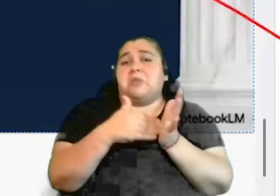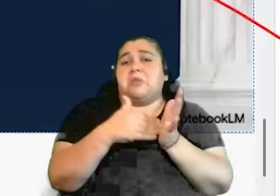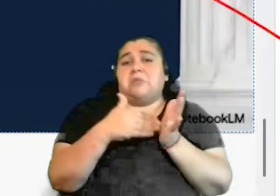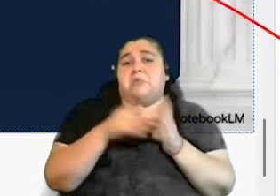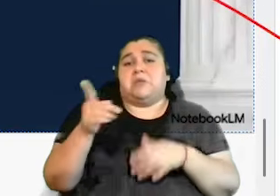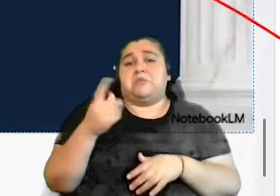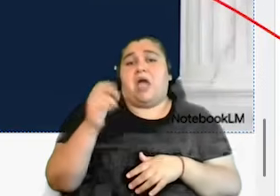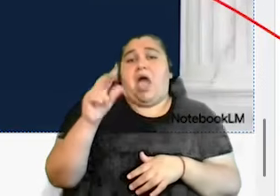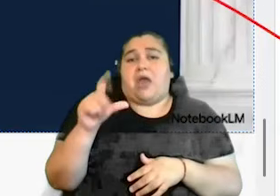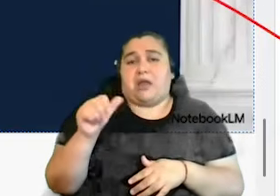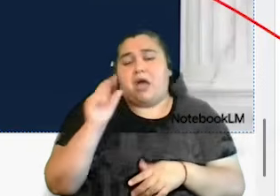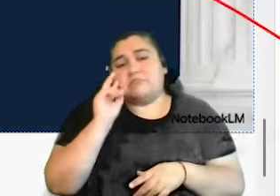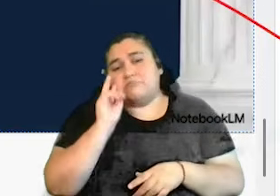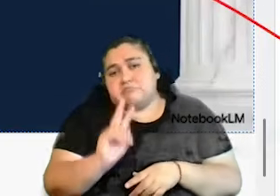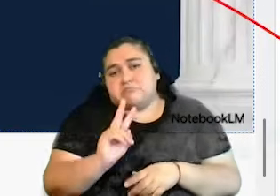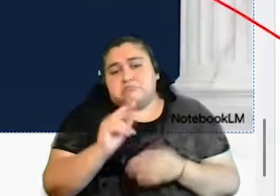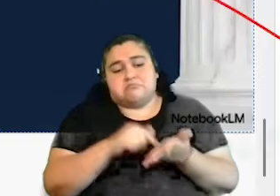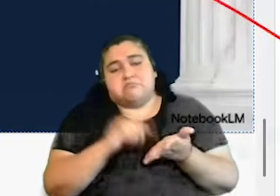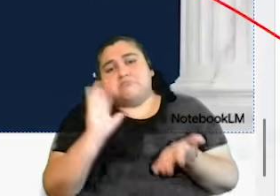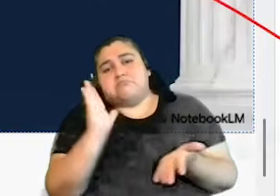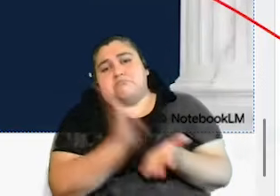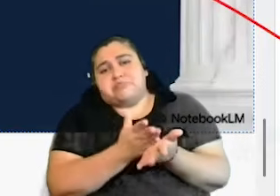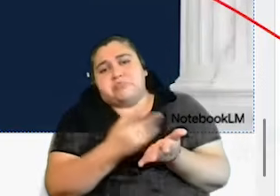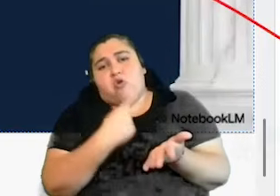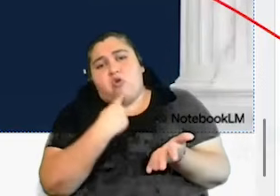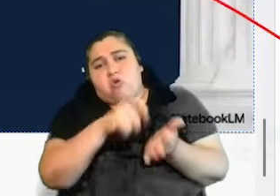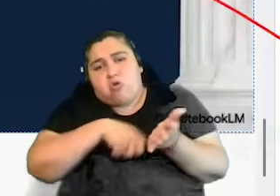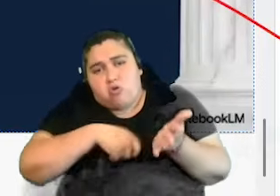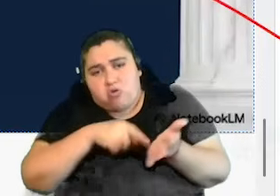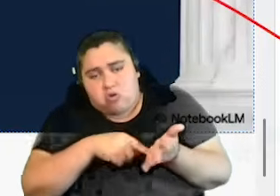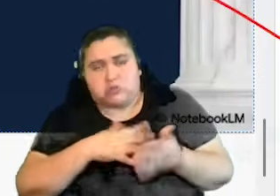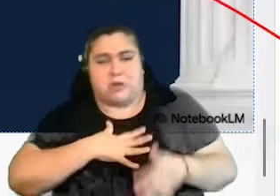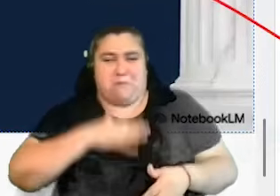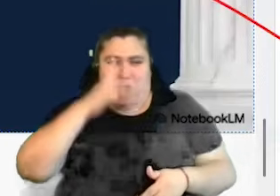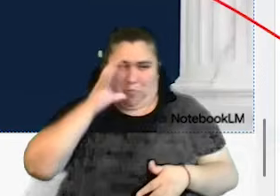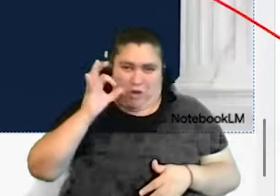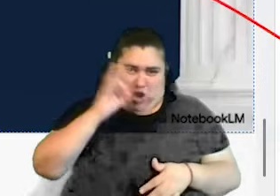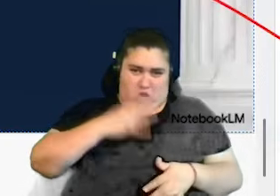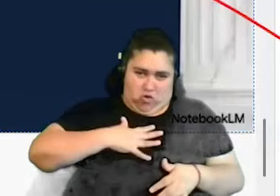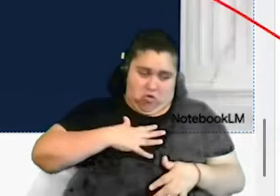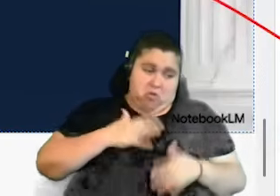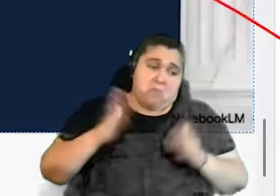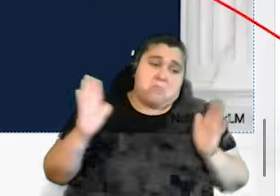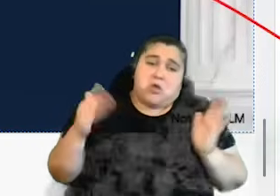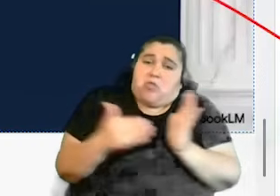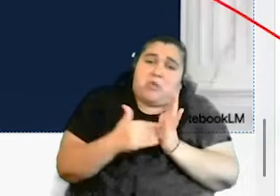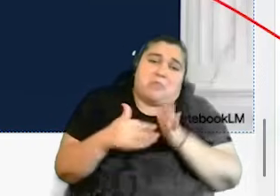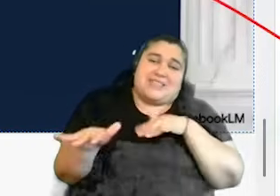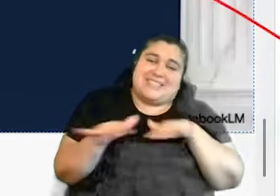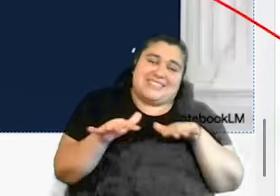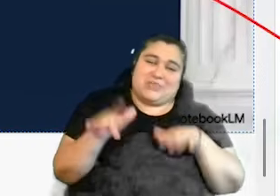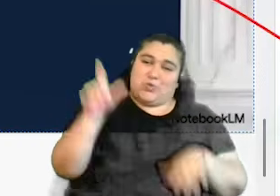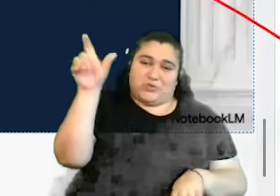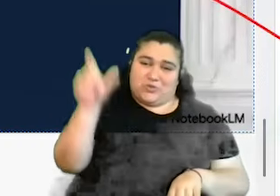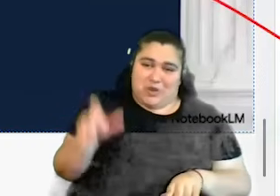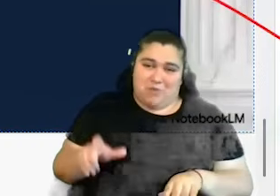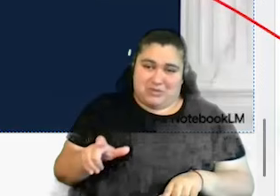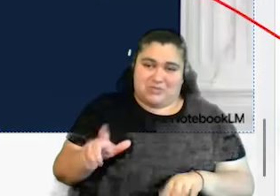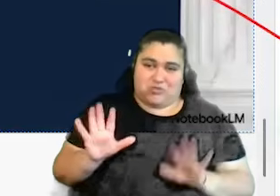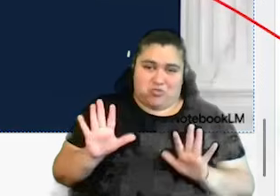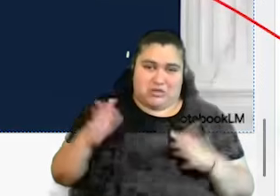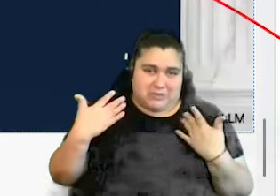posteriori la impugne. Esa es, en este caso, mi opinión personal, pero bueno, podría darse que, que sea discutida a posteriori,